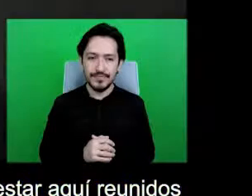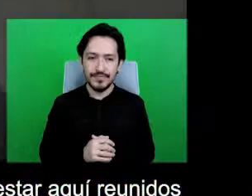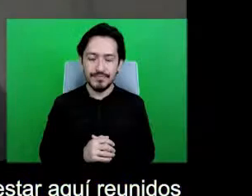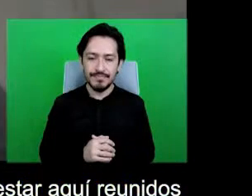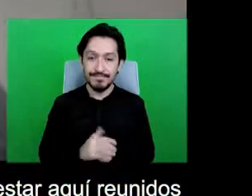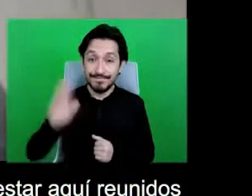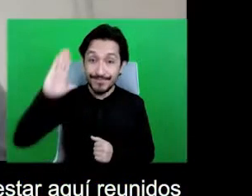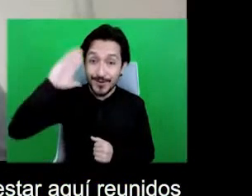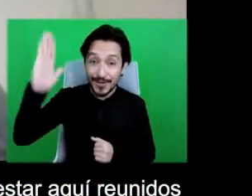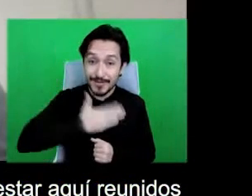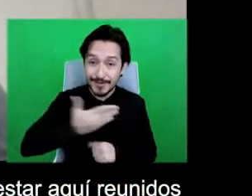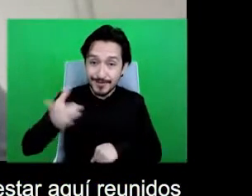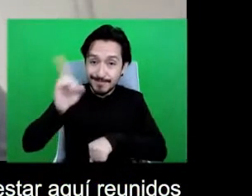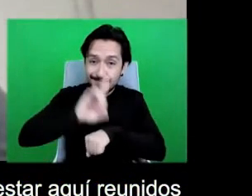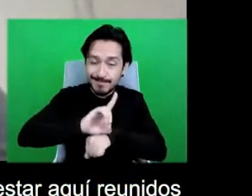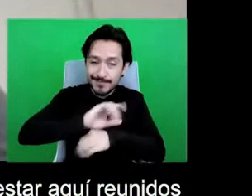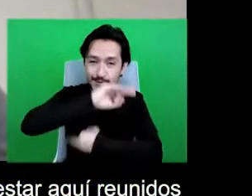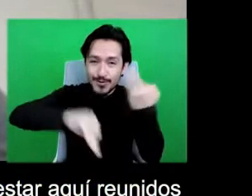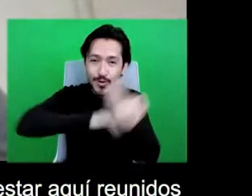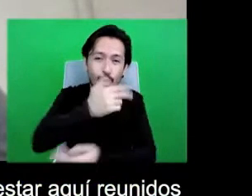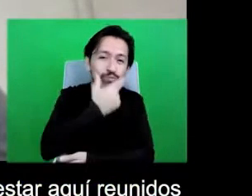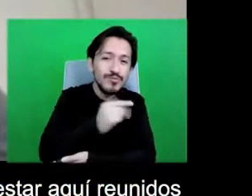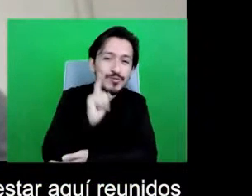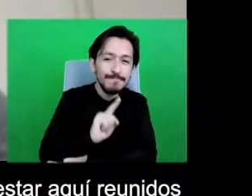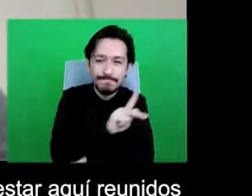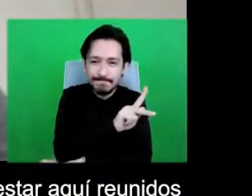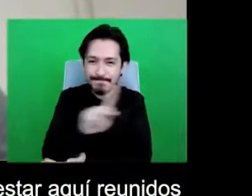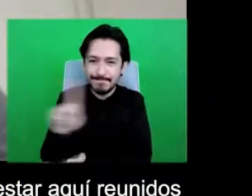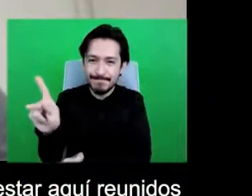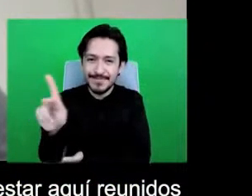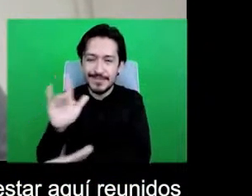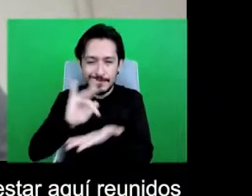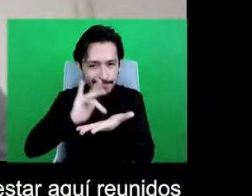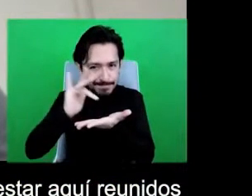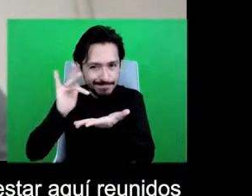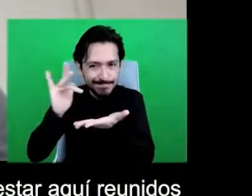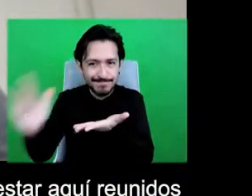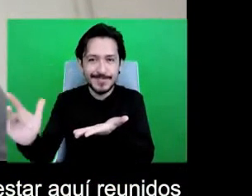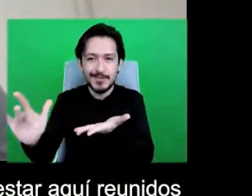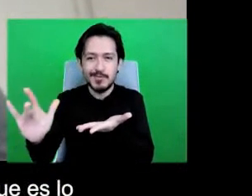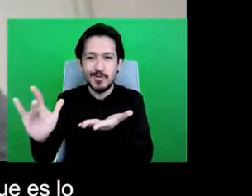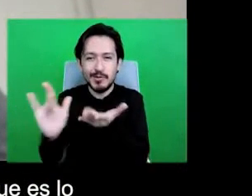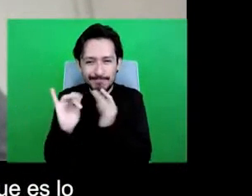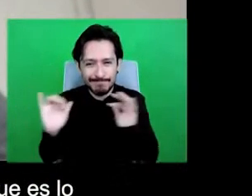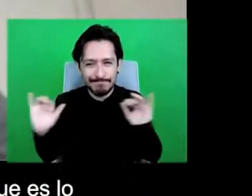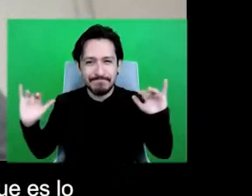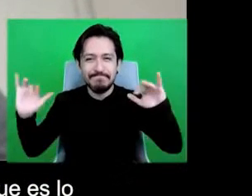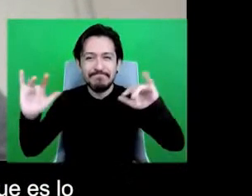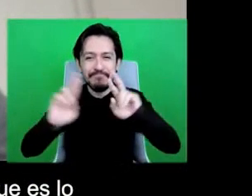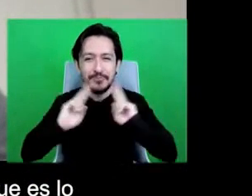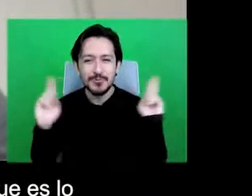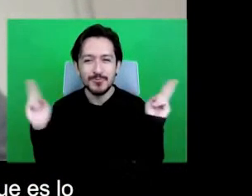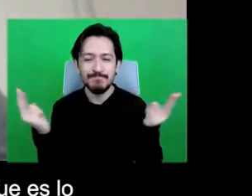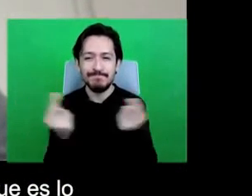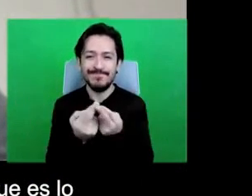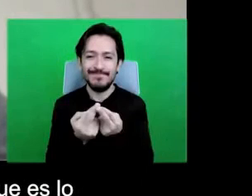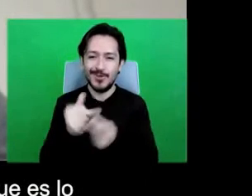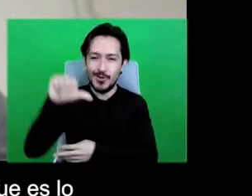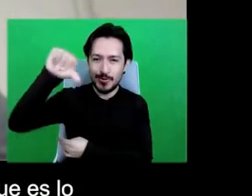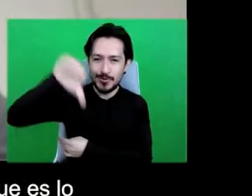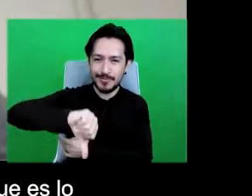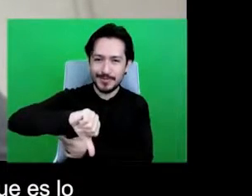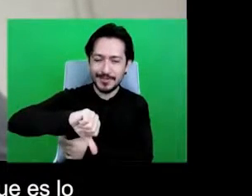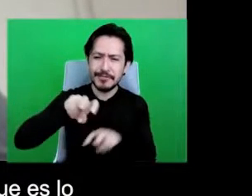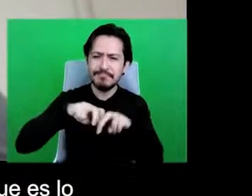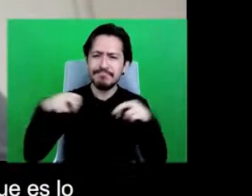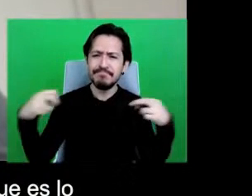Hola, buenos días a todas, a todos. Les agradezco muchísimo por estar aquí reunidos el día de hoy entre nosotros en esta mesa entre